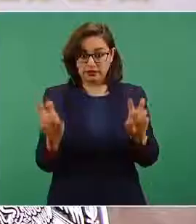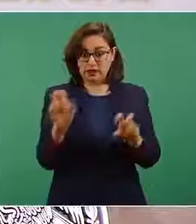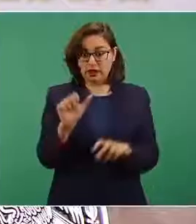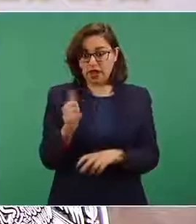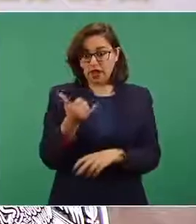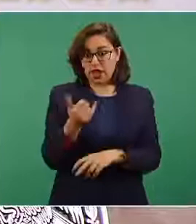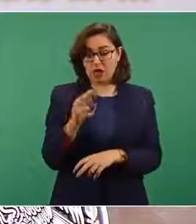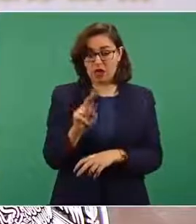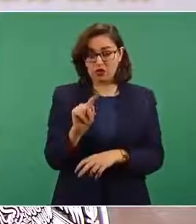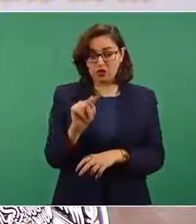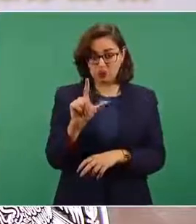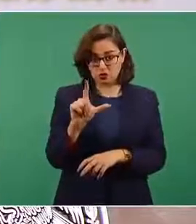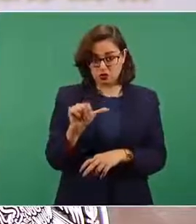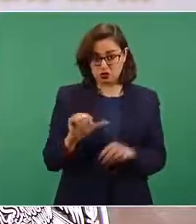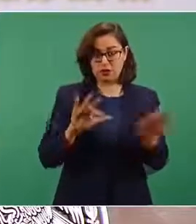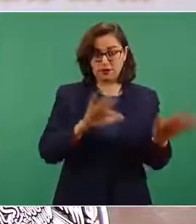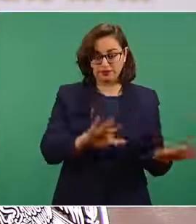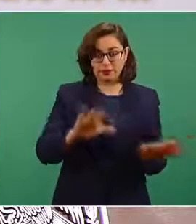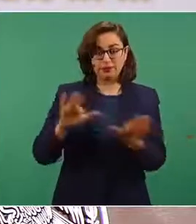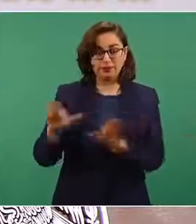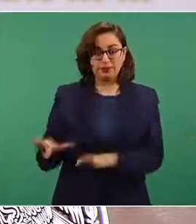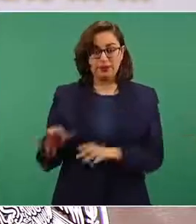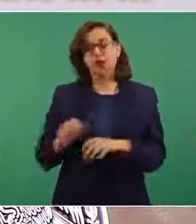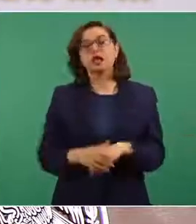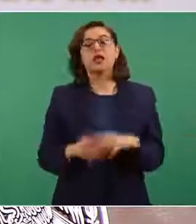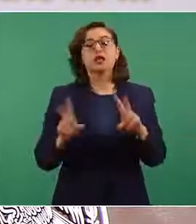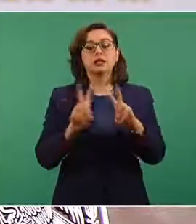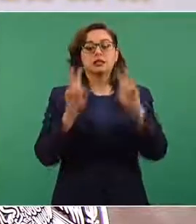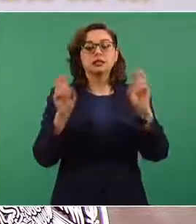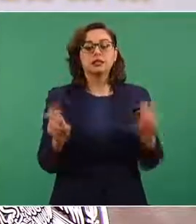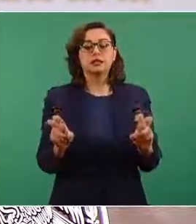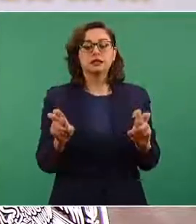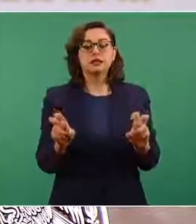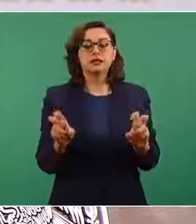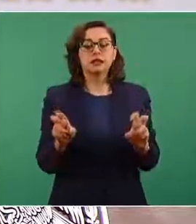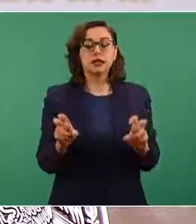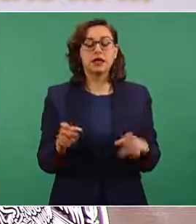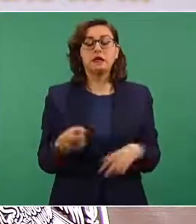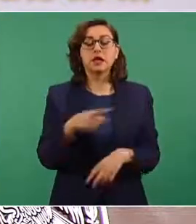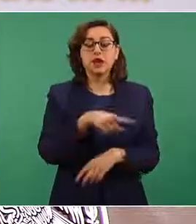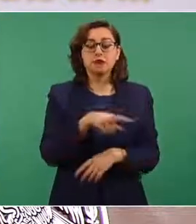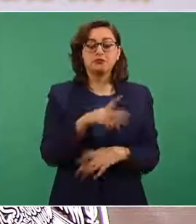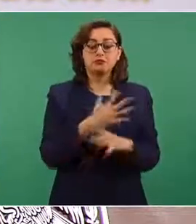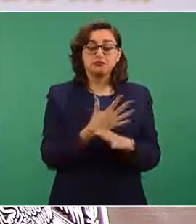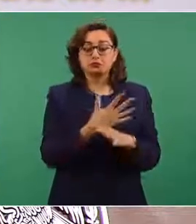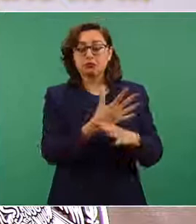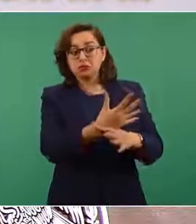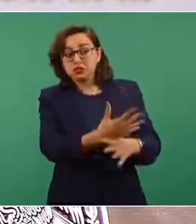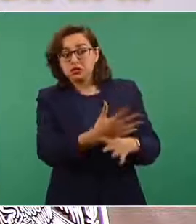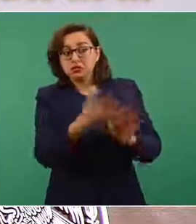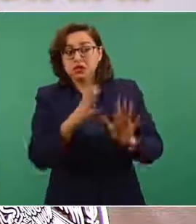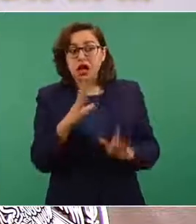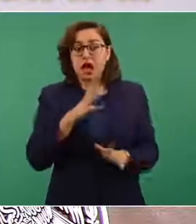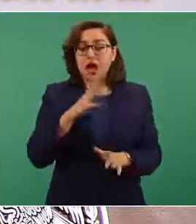de Ayutla, y en el caso de la supuesta ejecución